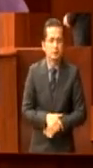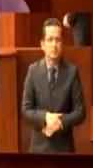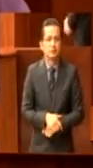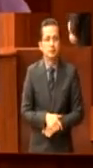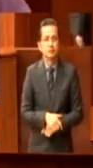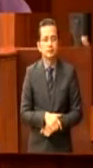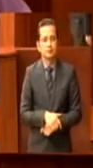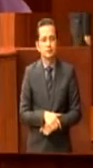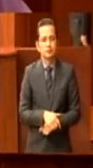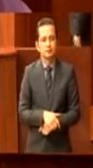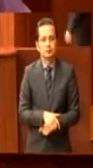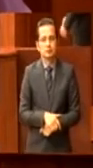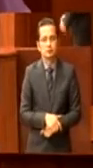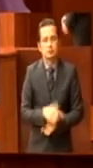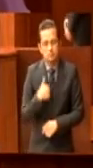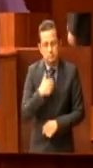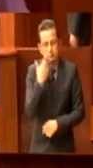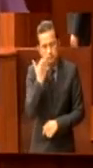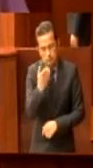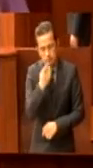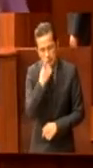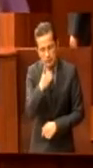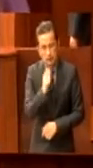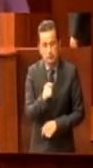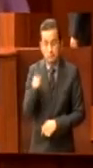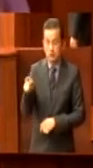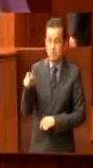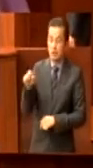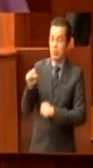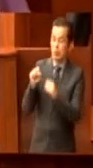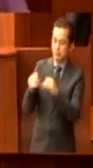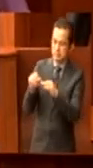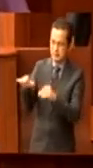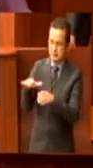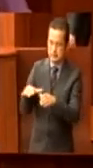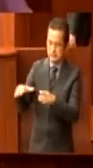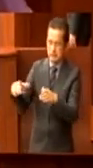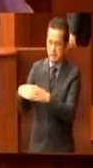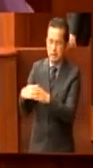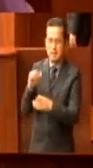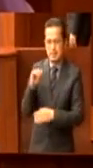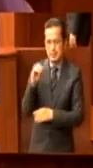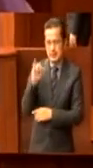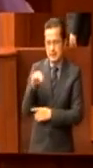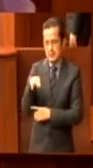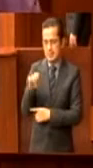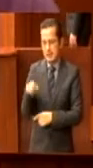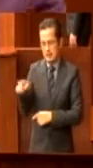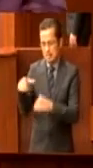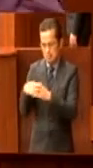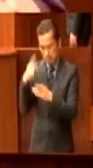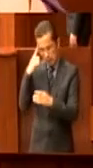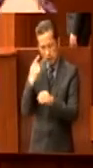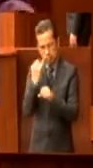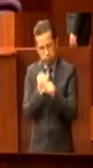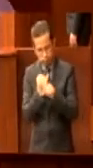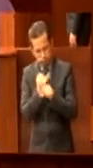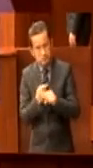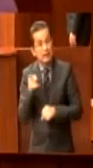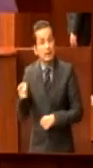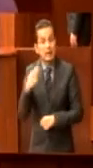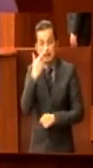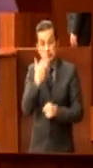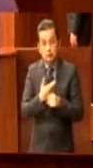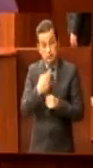me gustaría comentar que la unidad técnica de lo contencioso electoral del ine órgano encargado de la tramitación